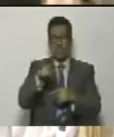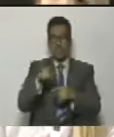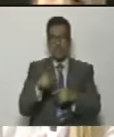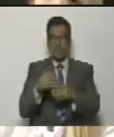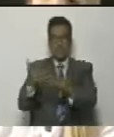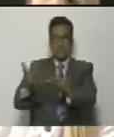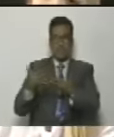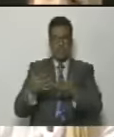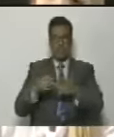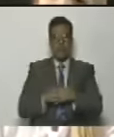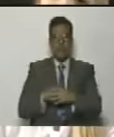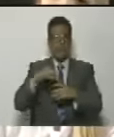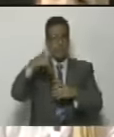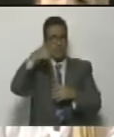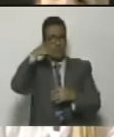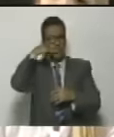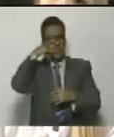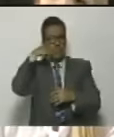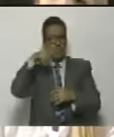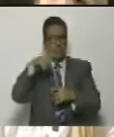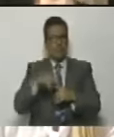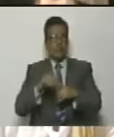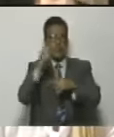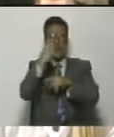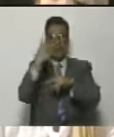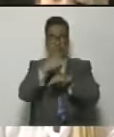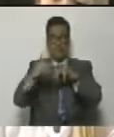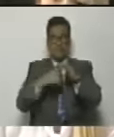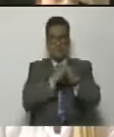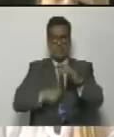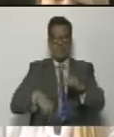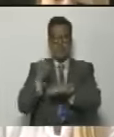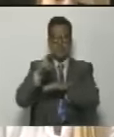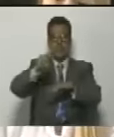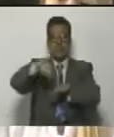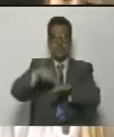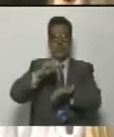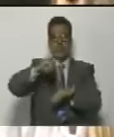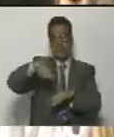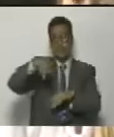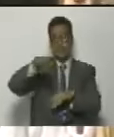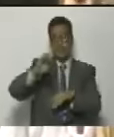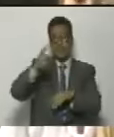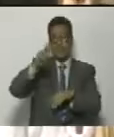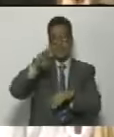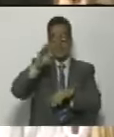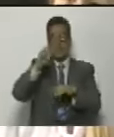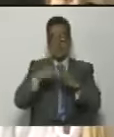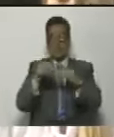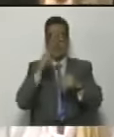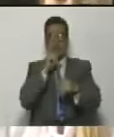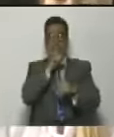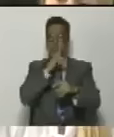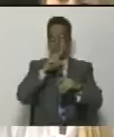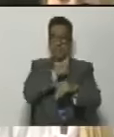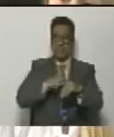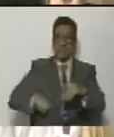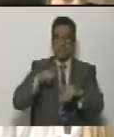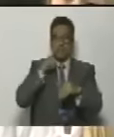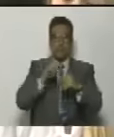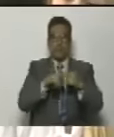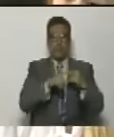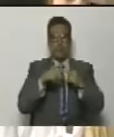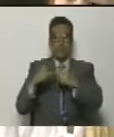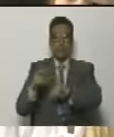había recibido la llamada del primer vicepresidente de la Asamblea Nacional, Pedro Infante, en nombre del presidente Jorge Rodríguez y en